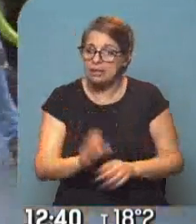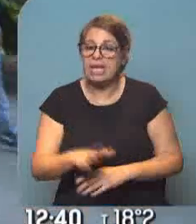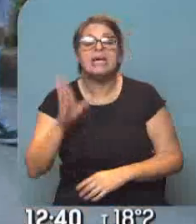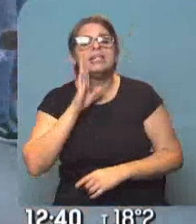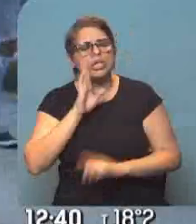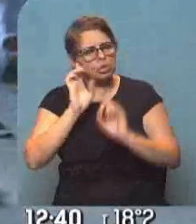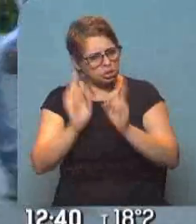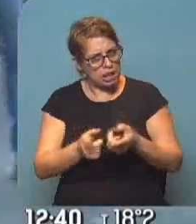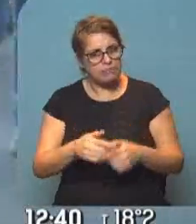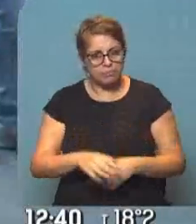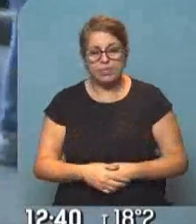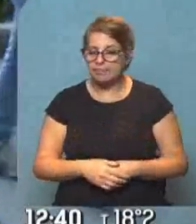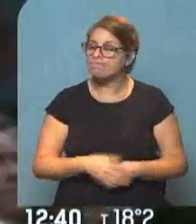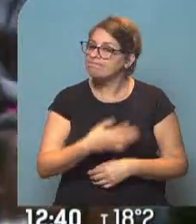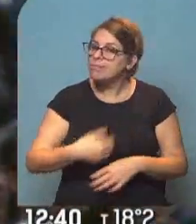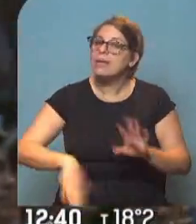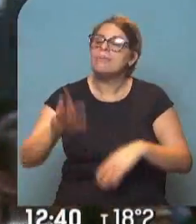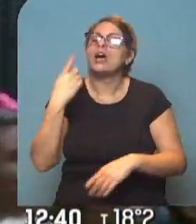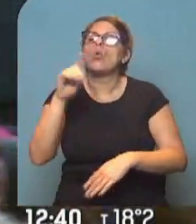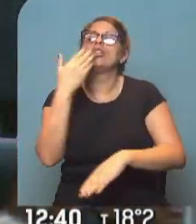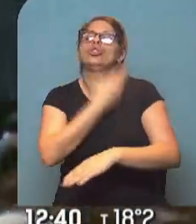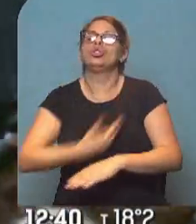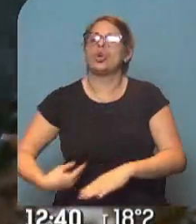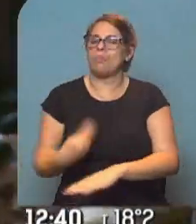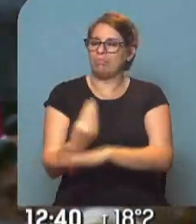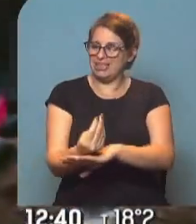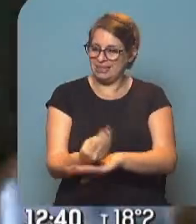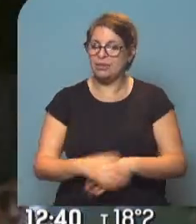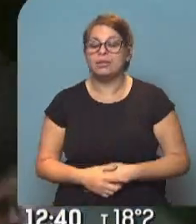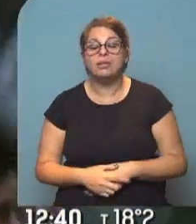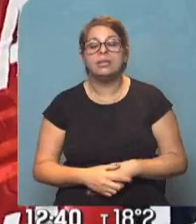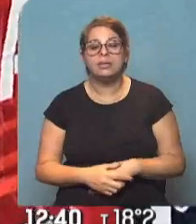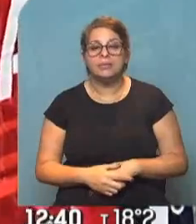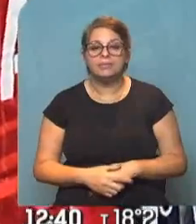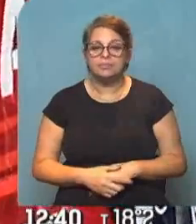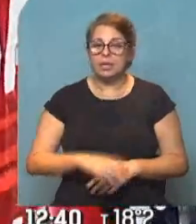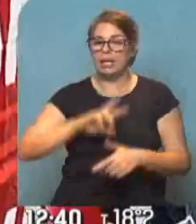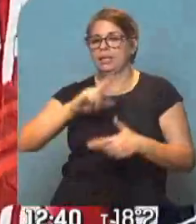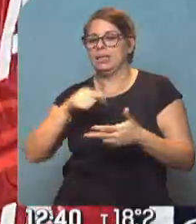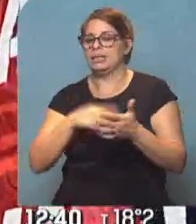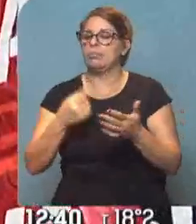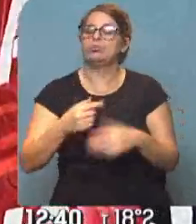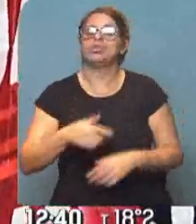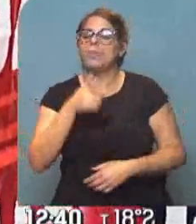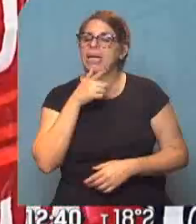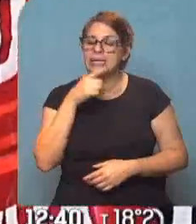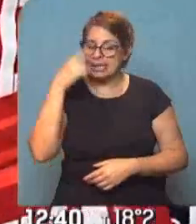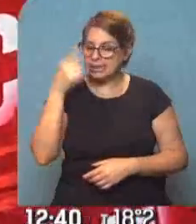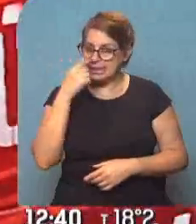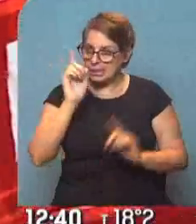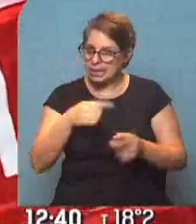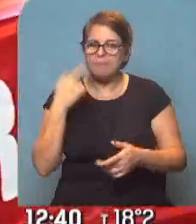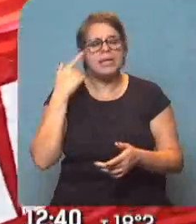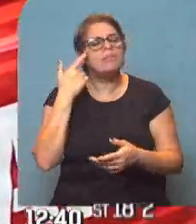varios. Sí, les gusta, sobre todo cuando son presidentes. No, cuando no son presidentes también. Y el tercer rasgo que me parece interesante y que también marca, me